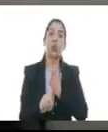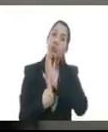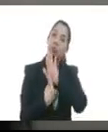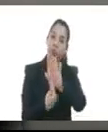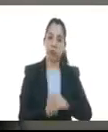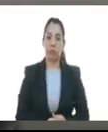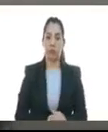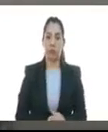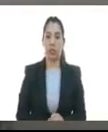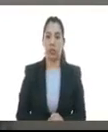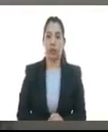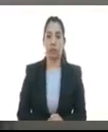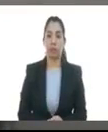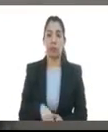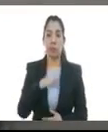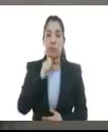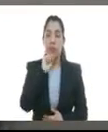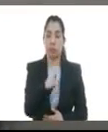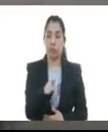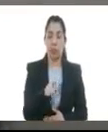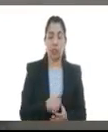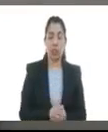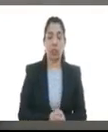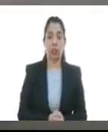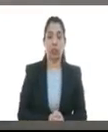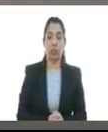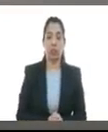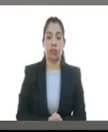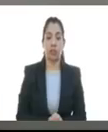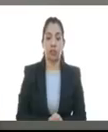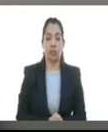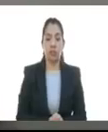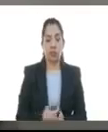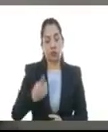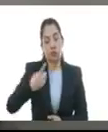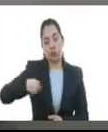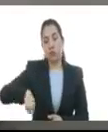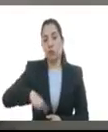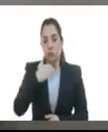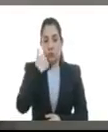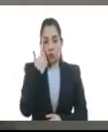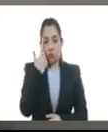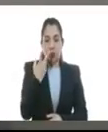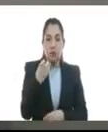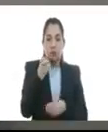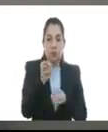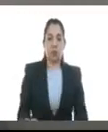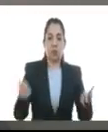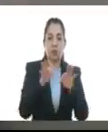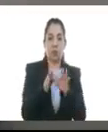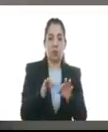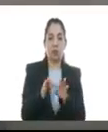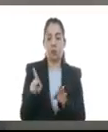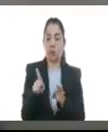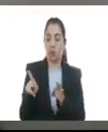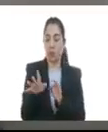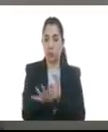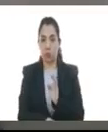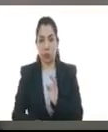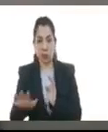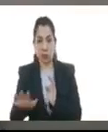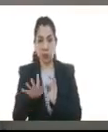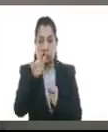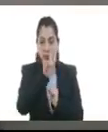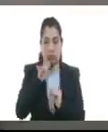es importante este punto que quisimos tocar de no hay lengua sin pueblo y abrir